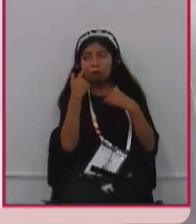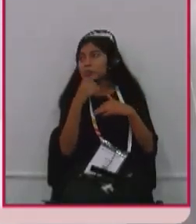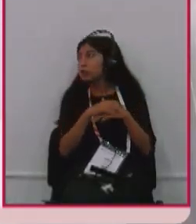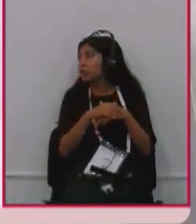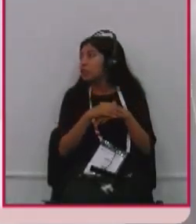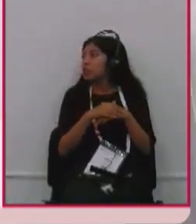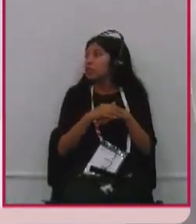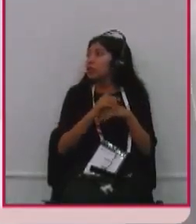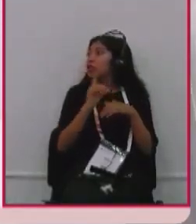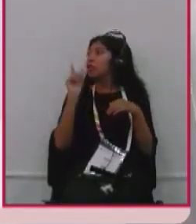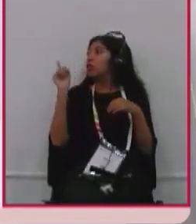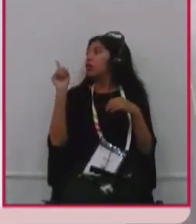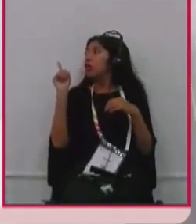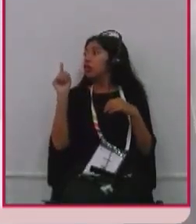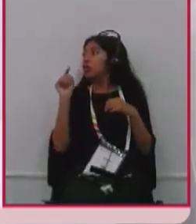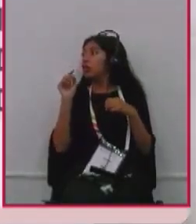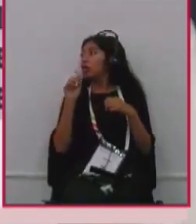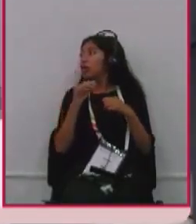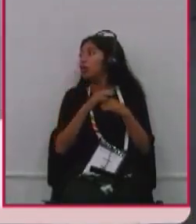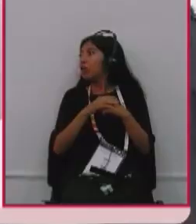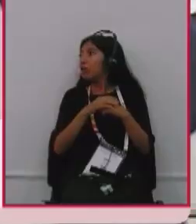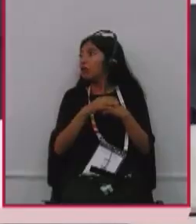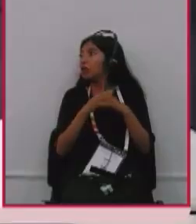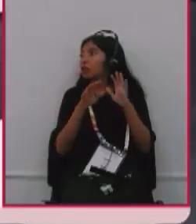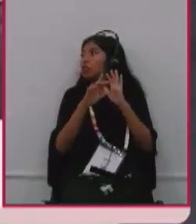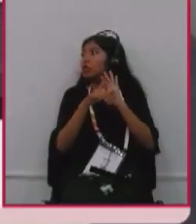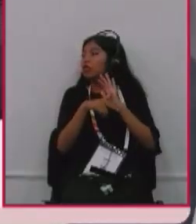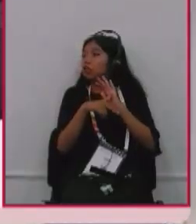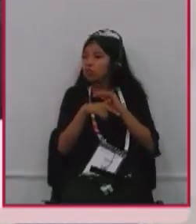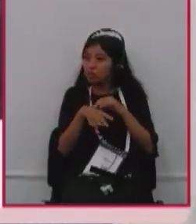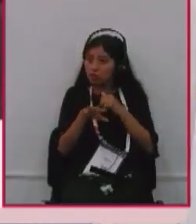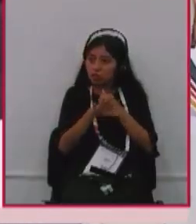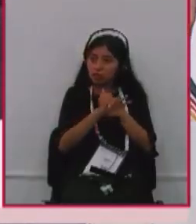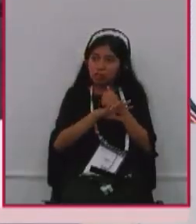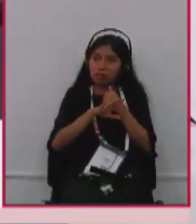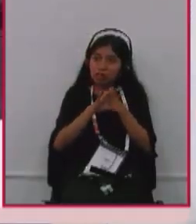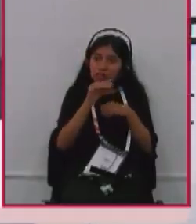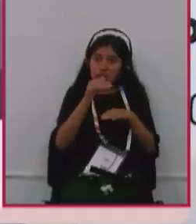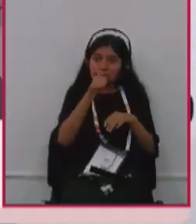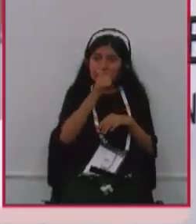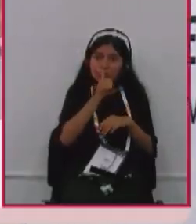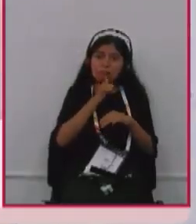y con un poco de paciencia en un momento lo podemos explicar en la siguiente presentación, no te preocupes.